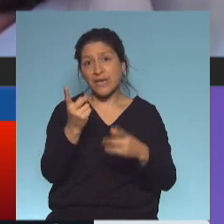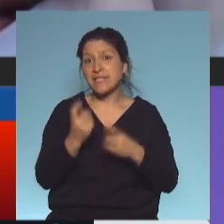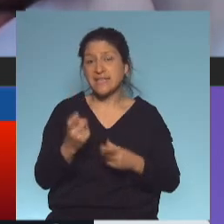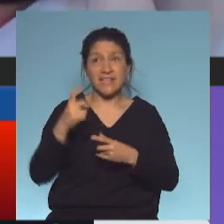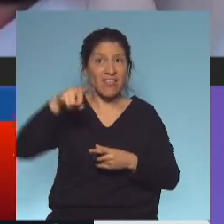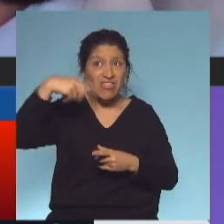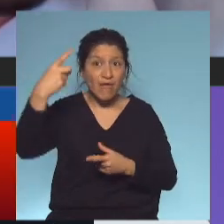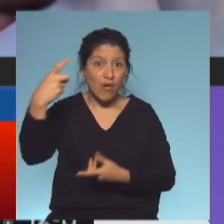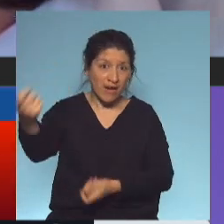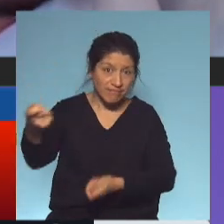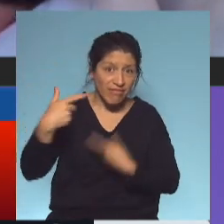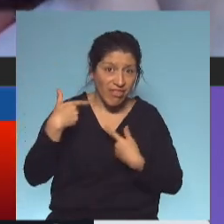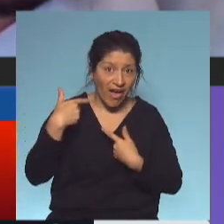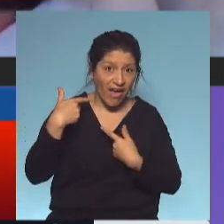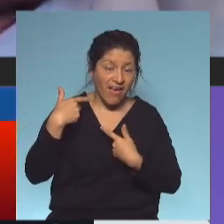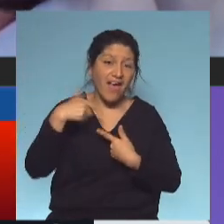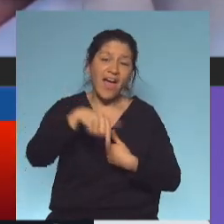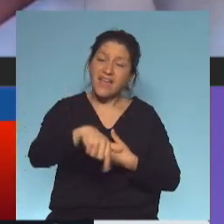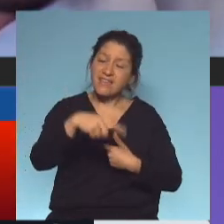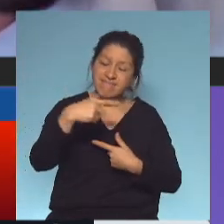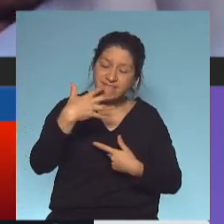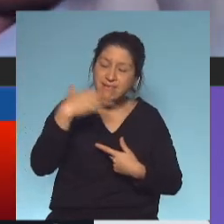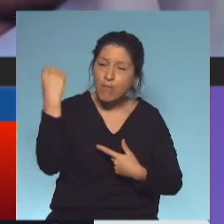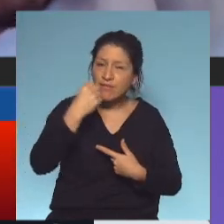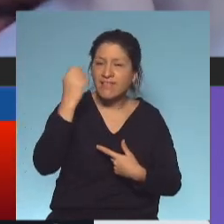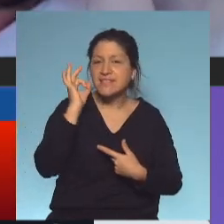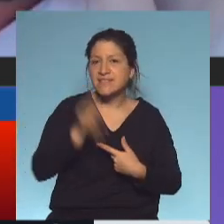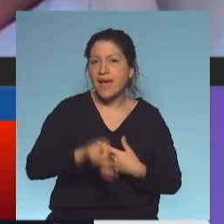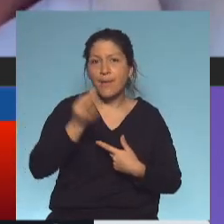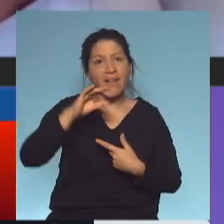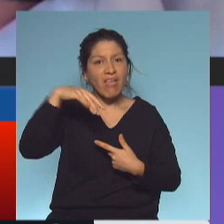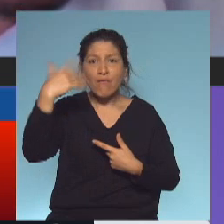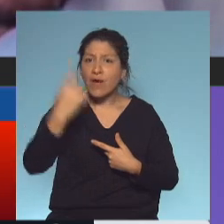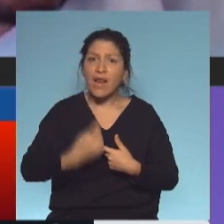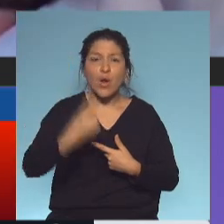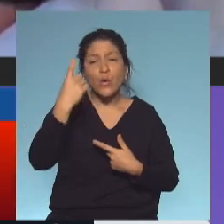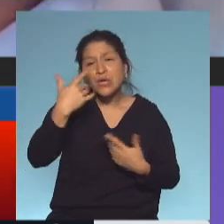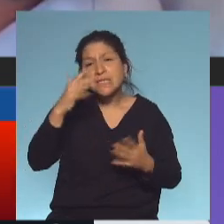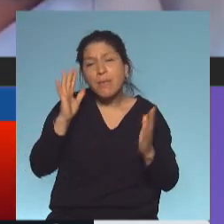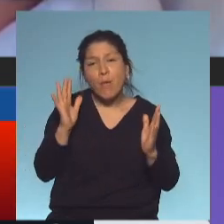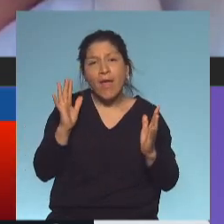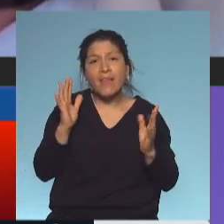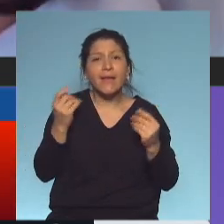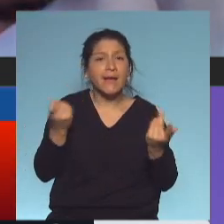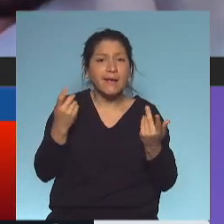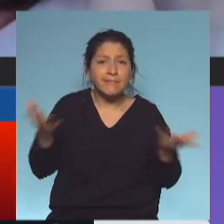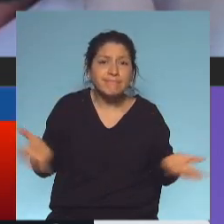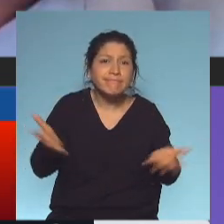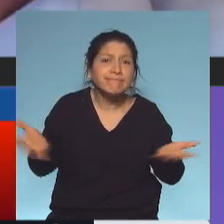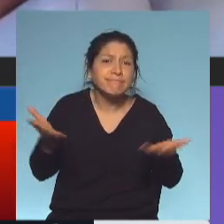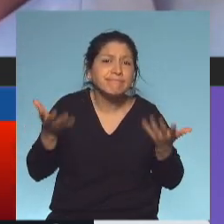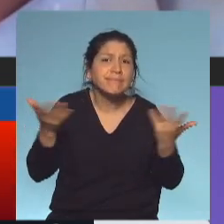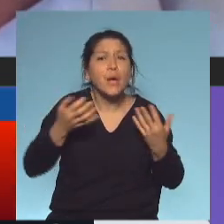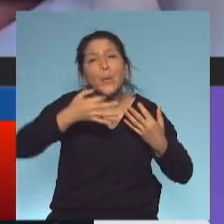fuera. Entonces yo creo que ahí eso hay que ser muy consciente. Desde fuera lo único que se puede hacer es tratar de generar algún tipo de